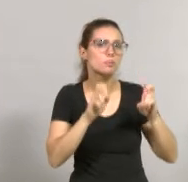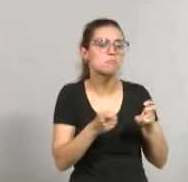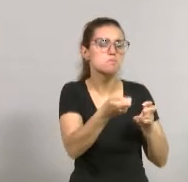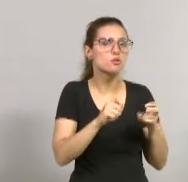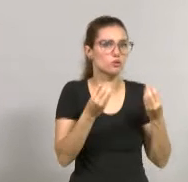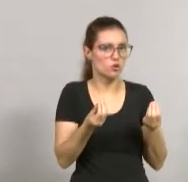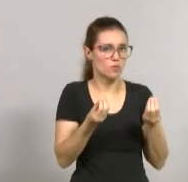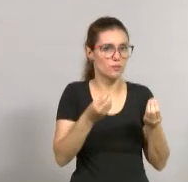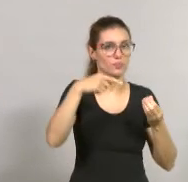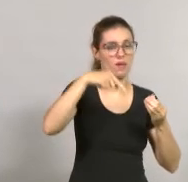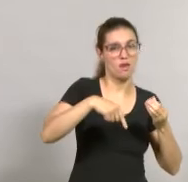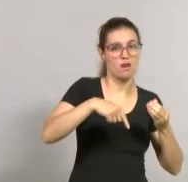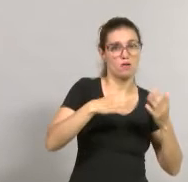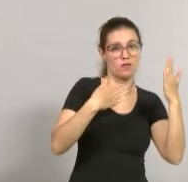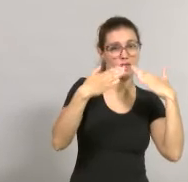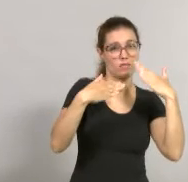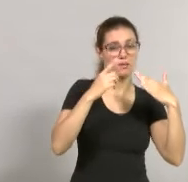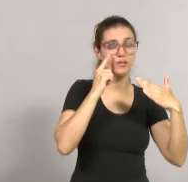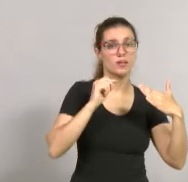programa del día y vamos a una pausa.